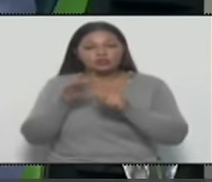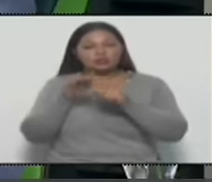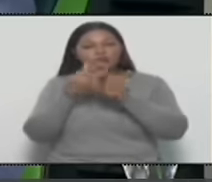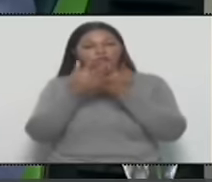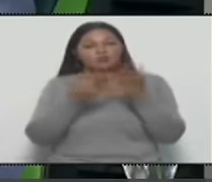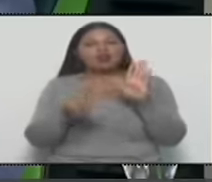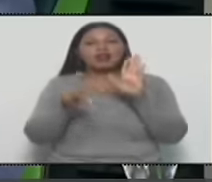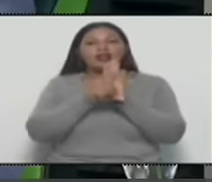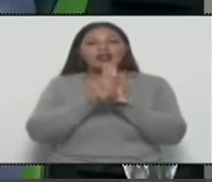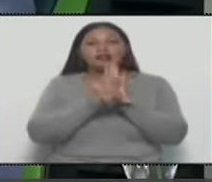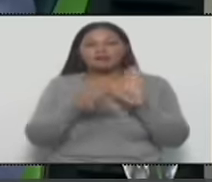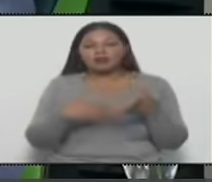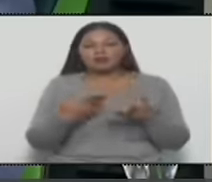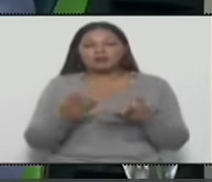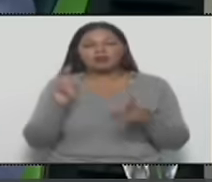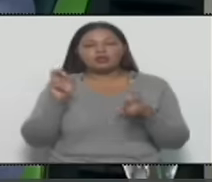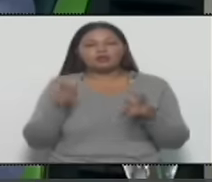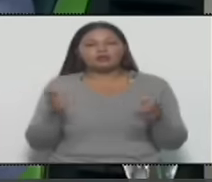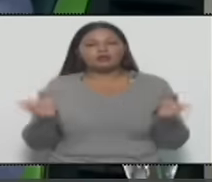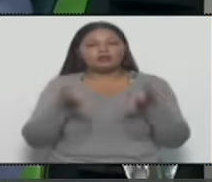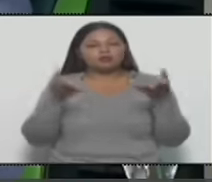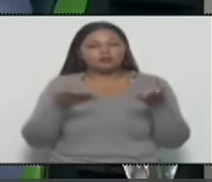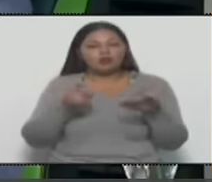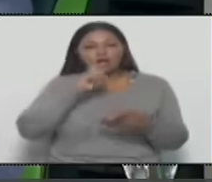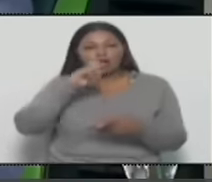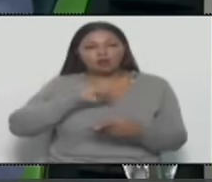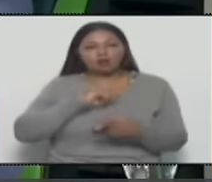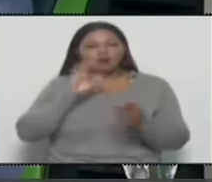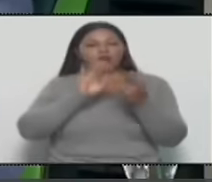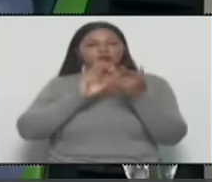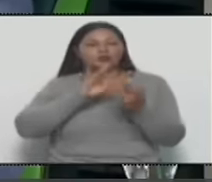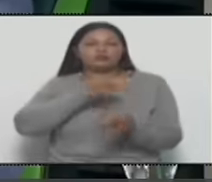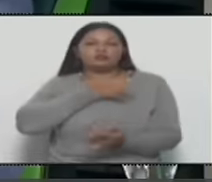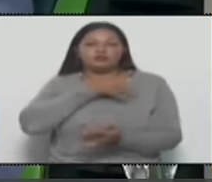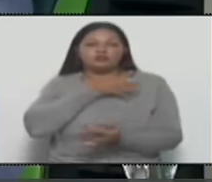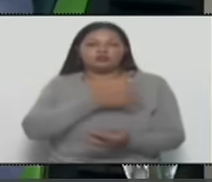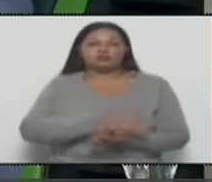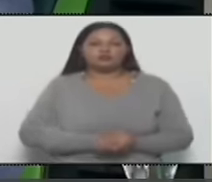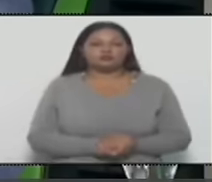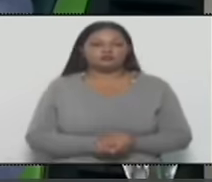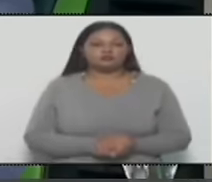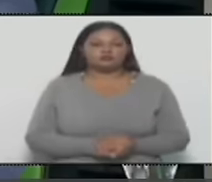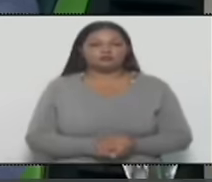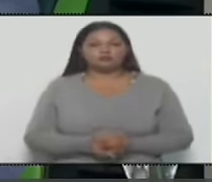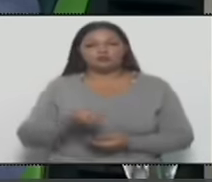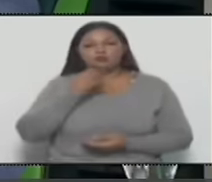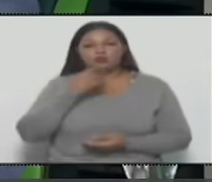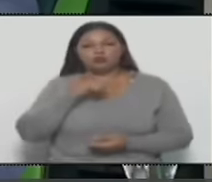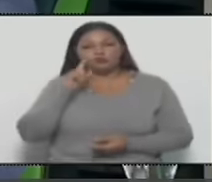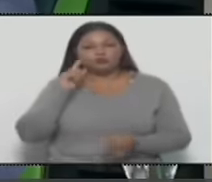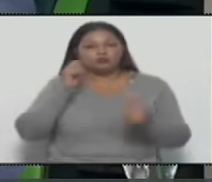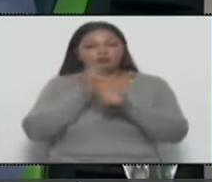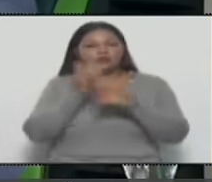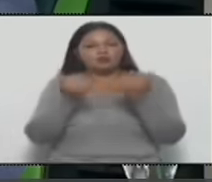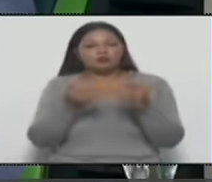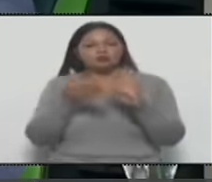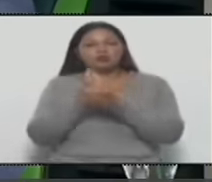ley para la no incitación al odio en las redes sociales. Y entonces, bueno, y aparecen muchos quejándose, sobre